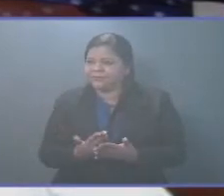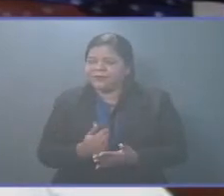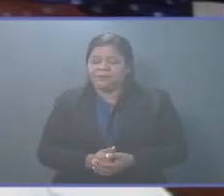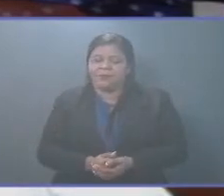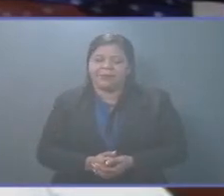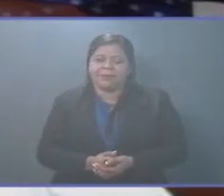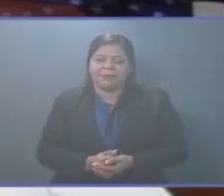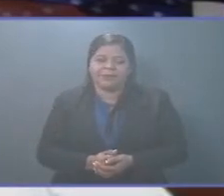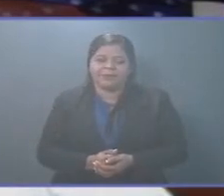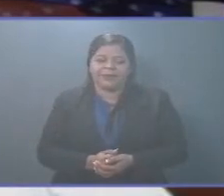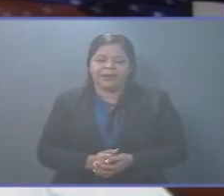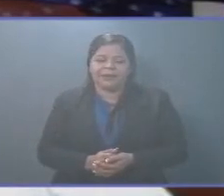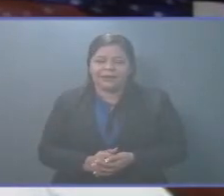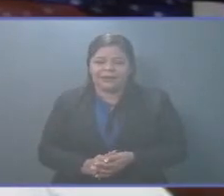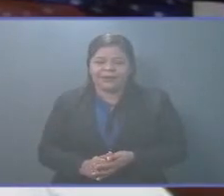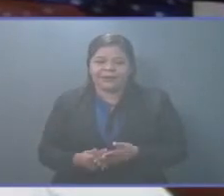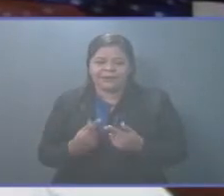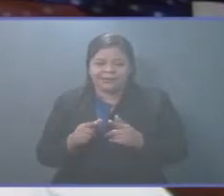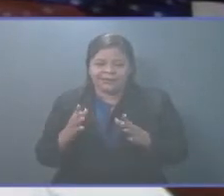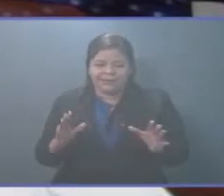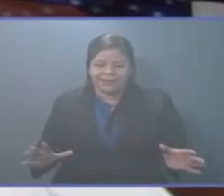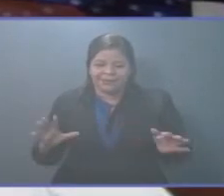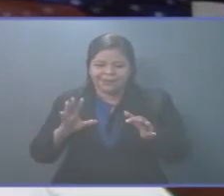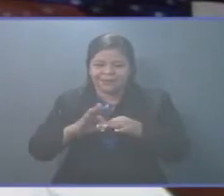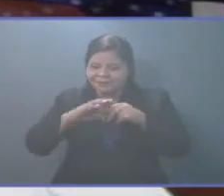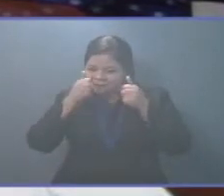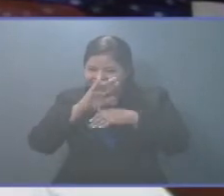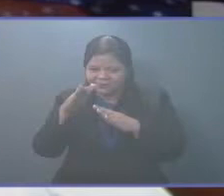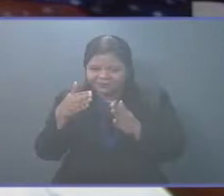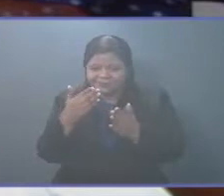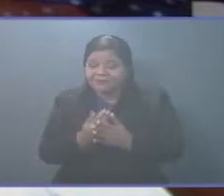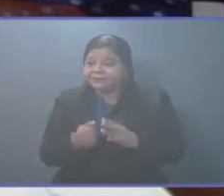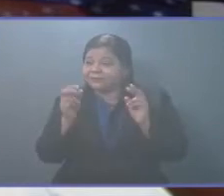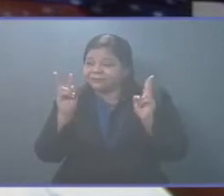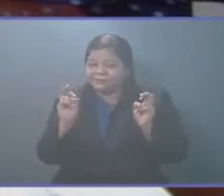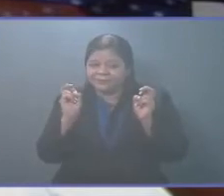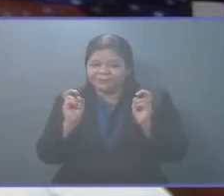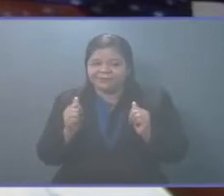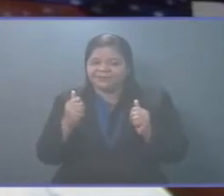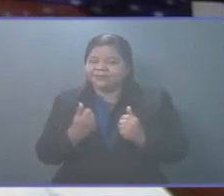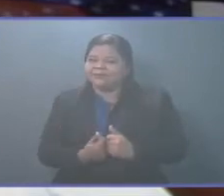por los medios legislativos y otros órganos de prensa